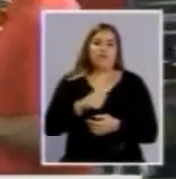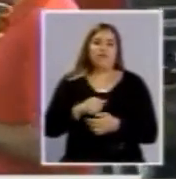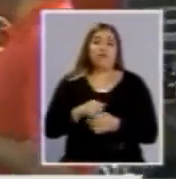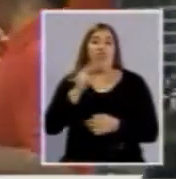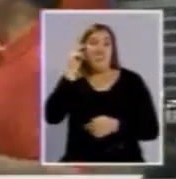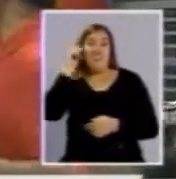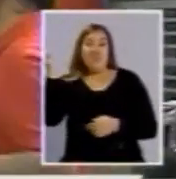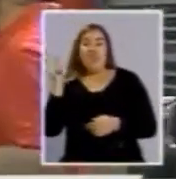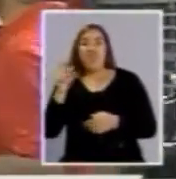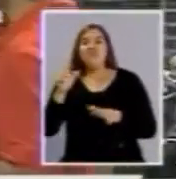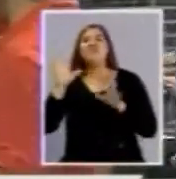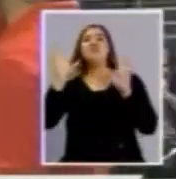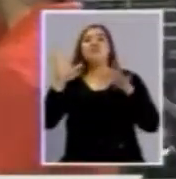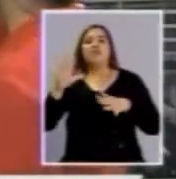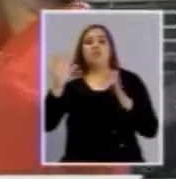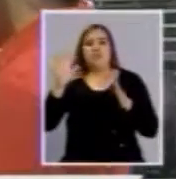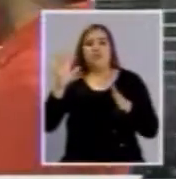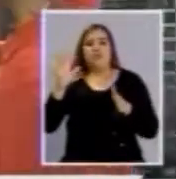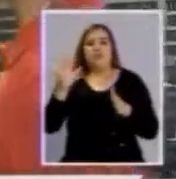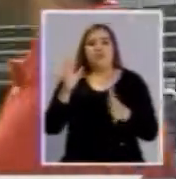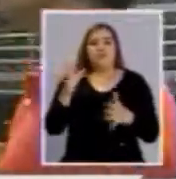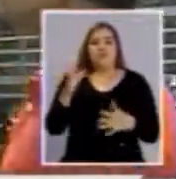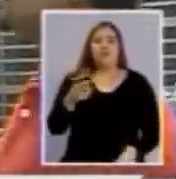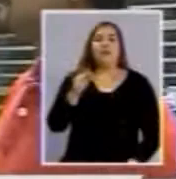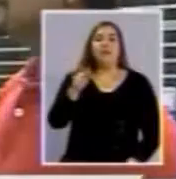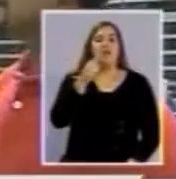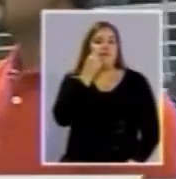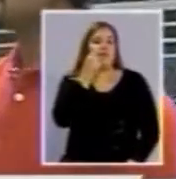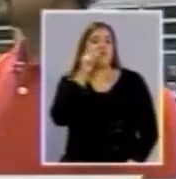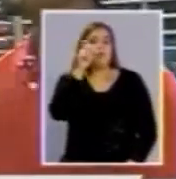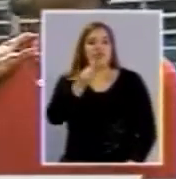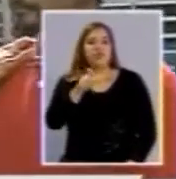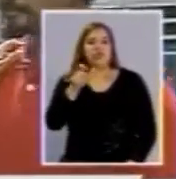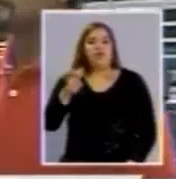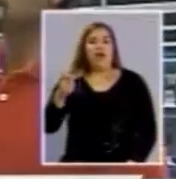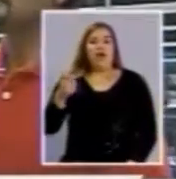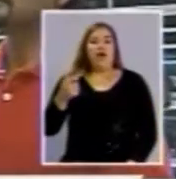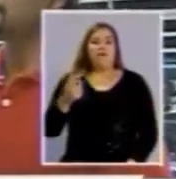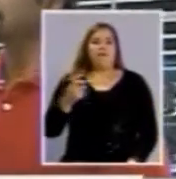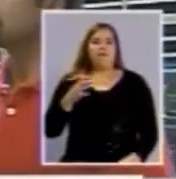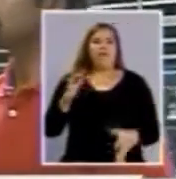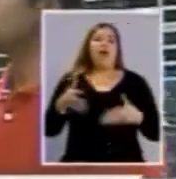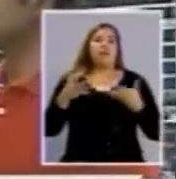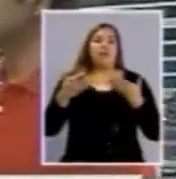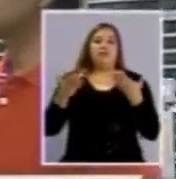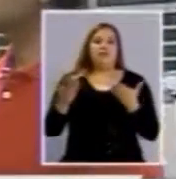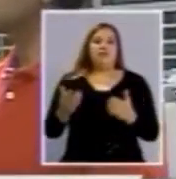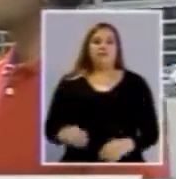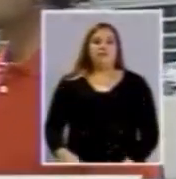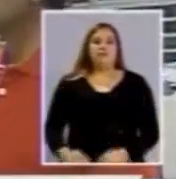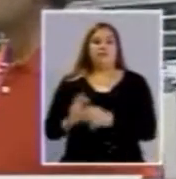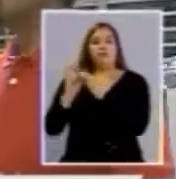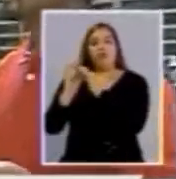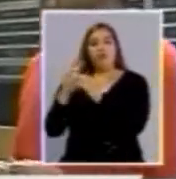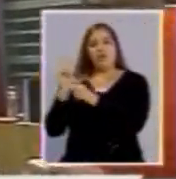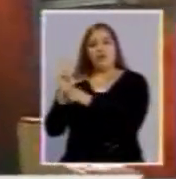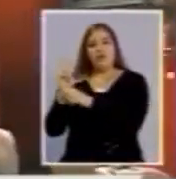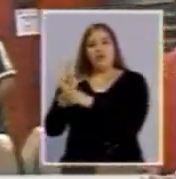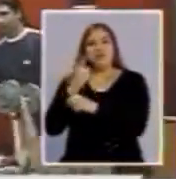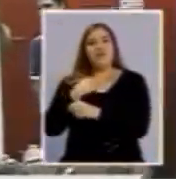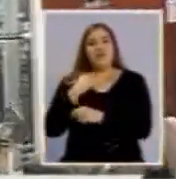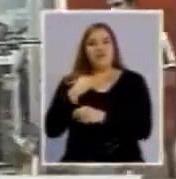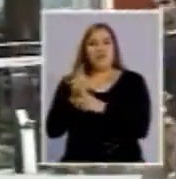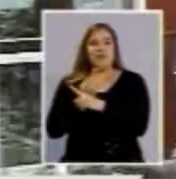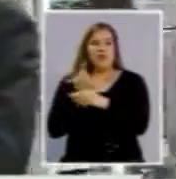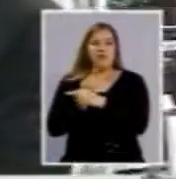diarios. Así consideramos que una persona es físicamente activa. Bien, sin duda. Muchas gracias, profesor, por esta interesante conversación. A la